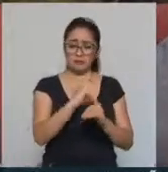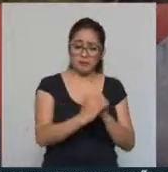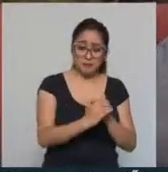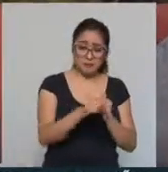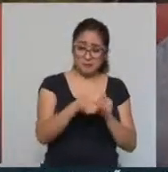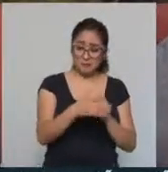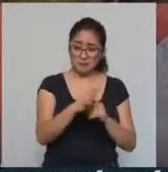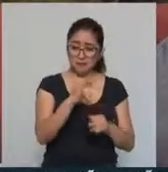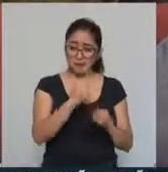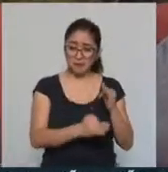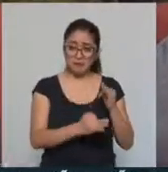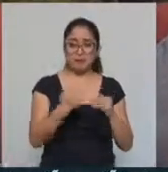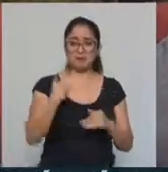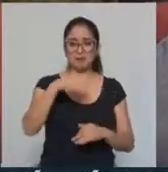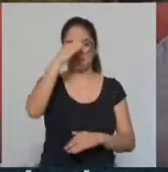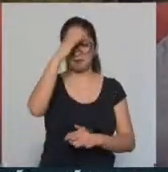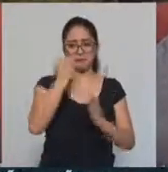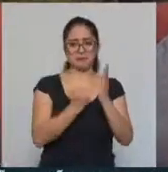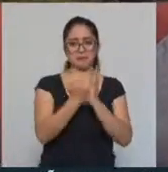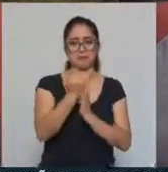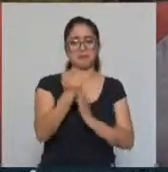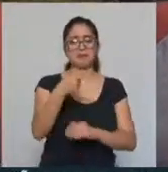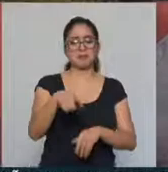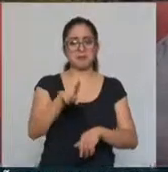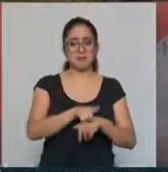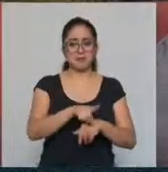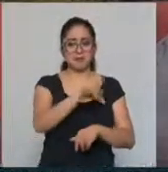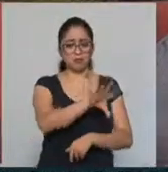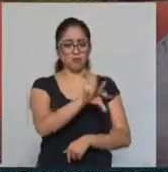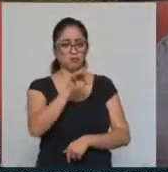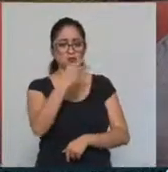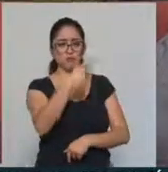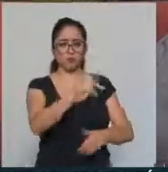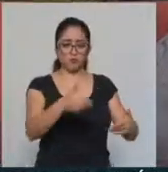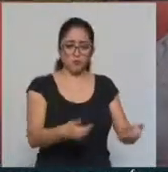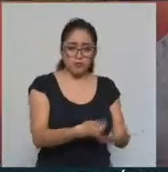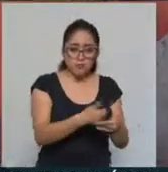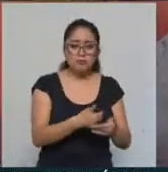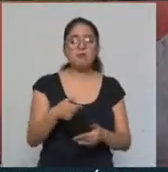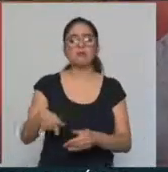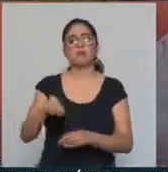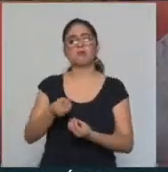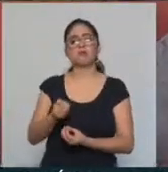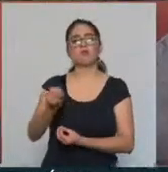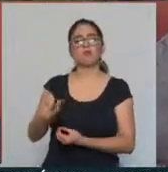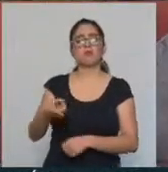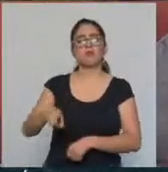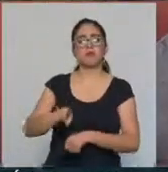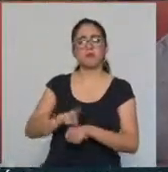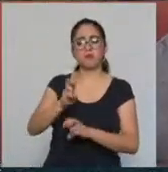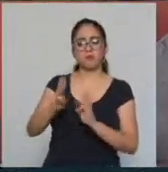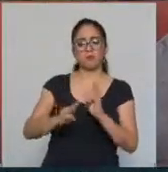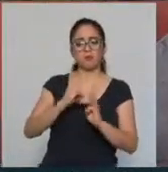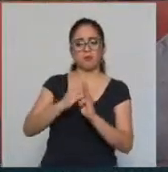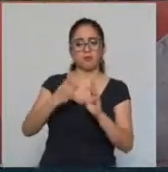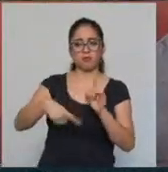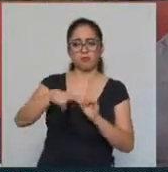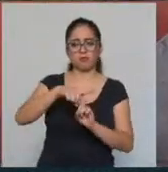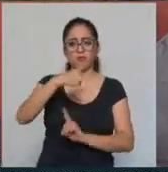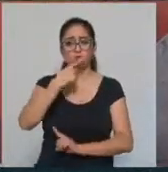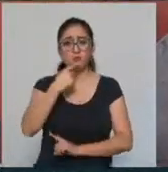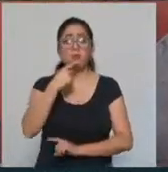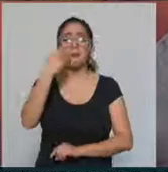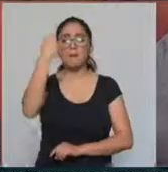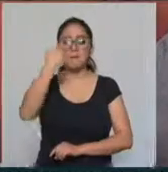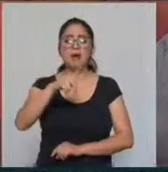decide tomar el día, la fecha de nacimiento de Jean-Henri Dunant como el Día Mundial de la Cruz Roja. Obviamente para enaltecer la labor